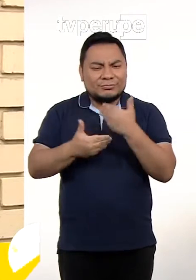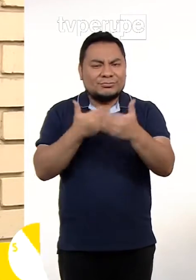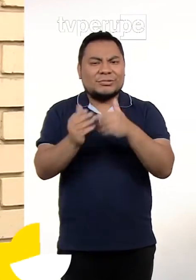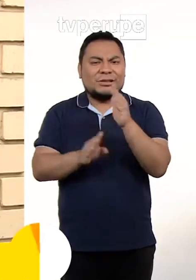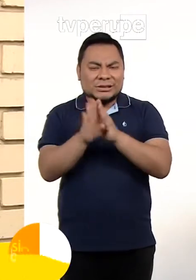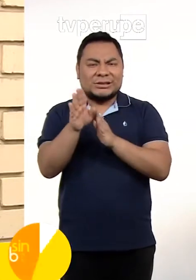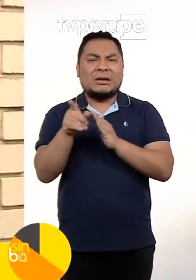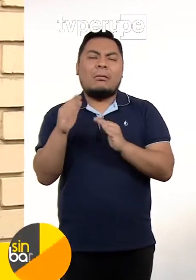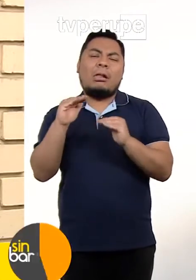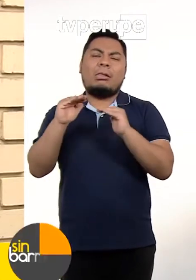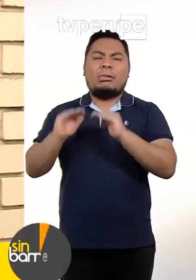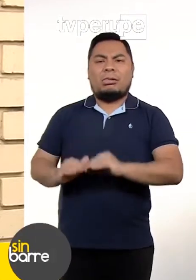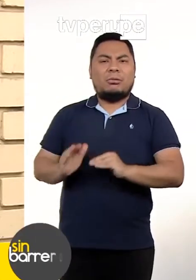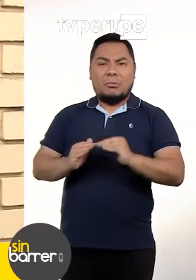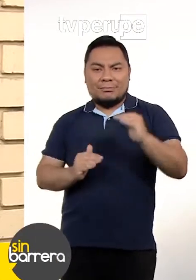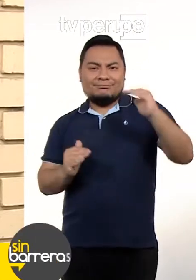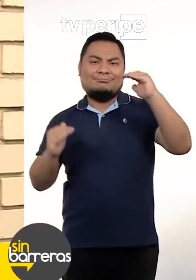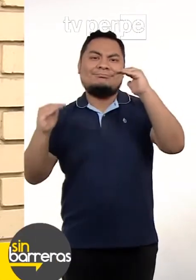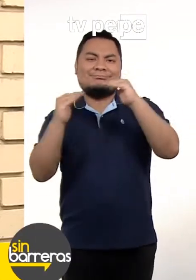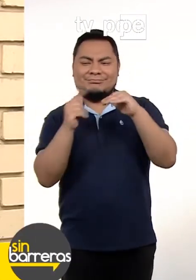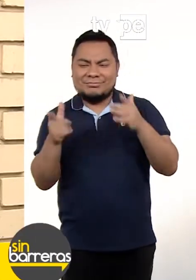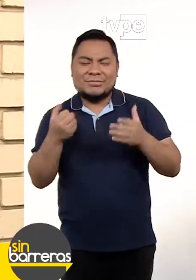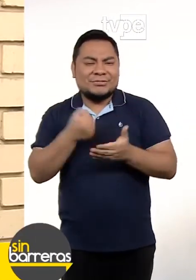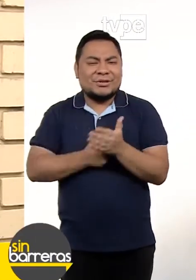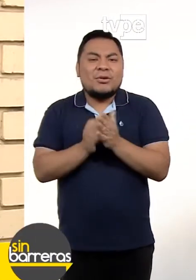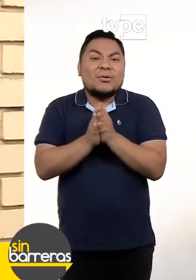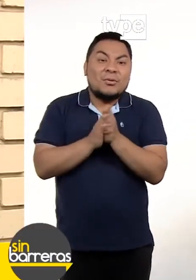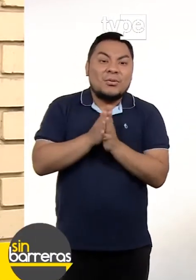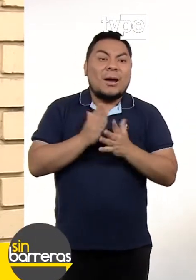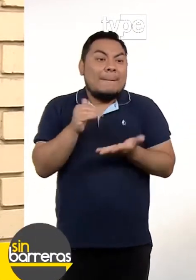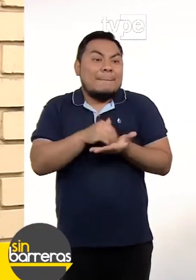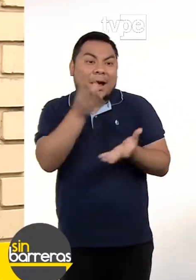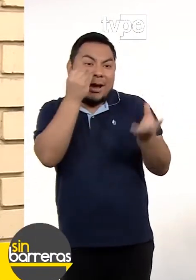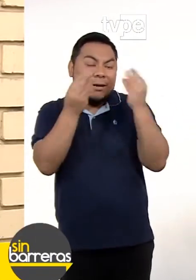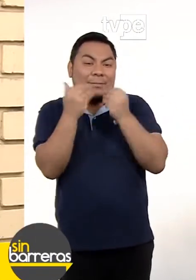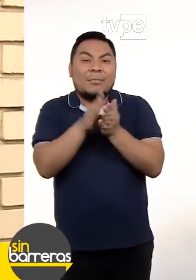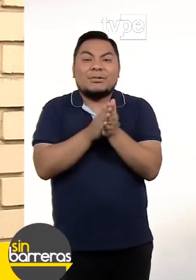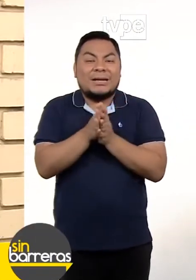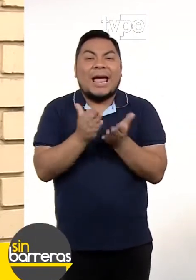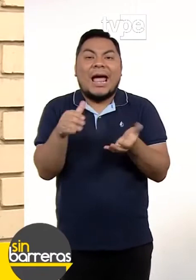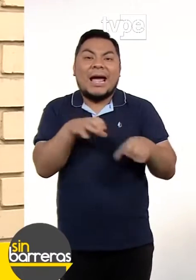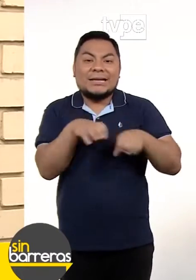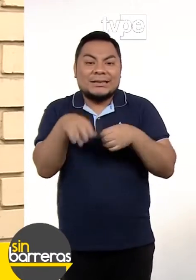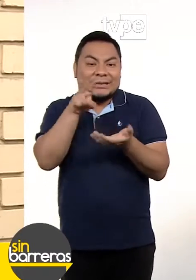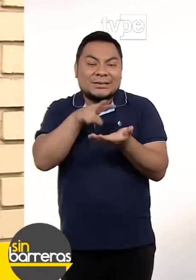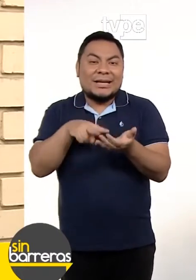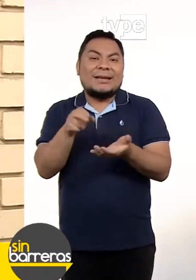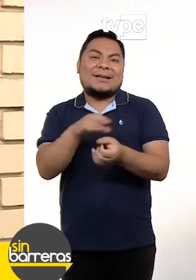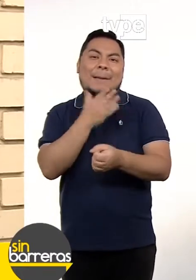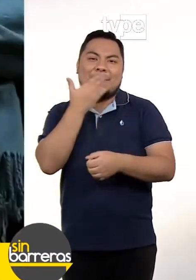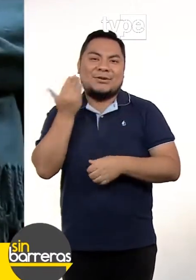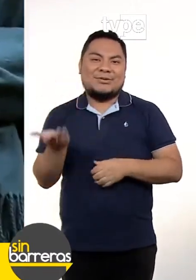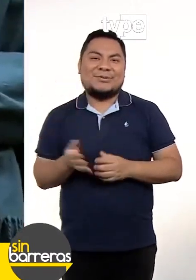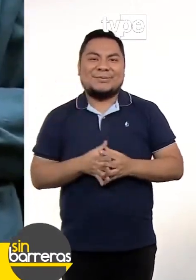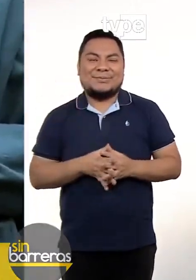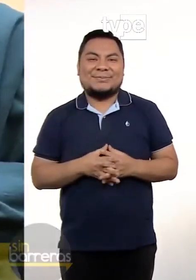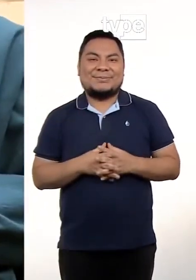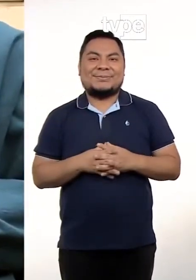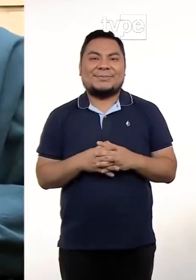tenido, definitivamente nosotros hemos apoyado horrores, pero sea, es ella, eso nace de las ganas que ella tiene y de ser cada día